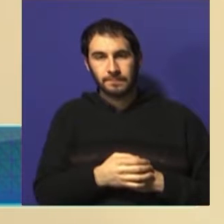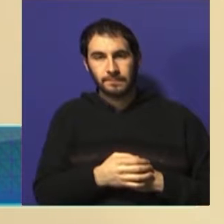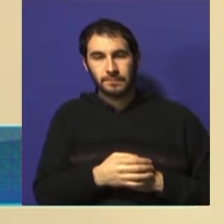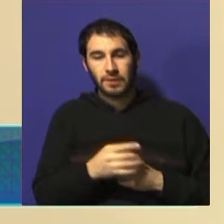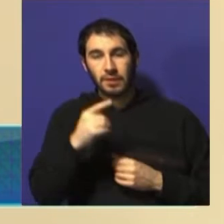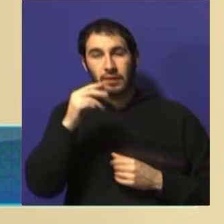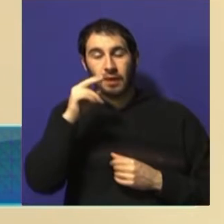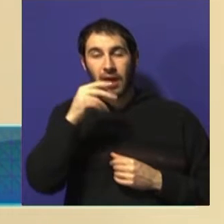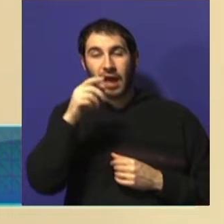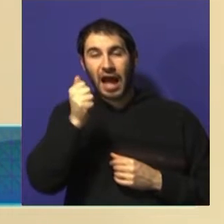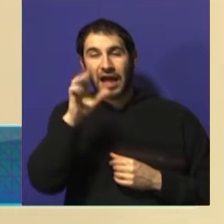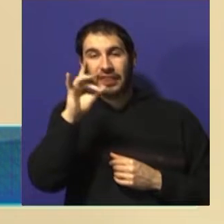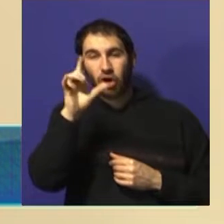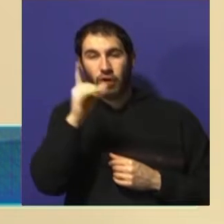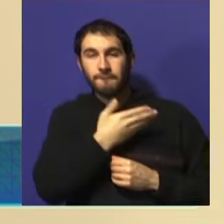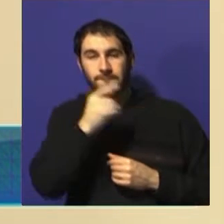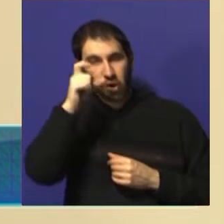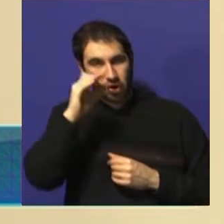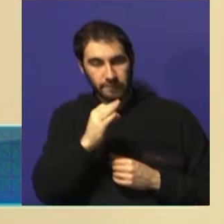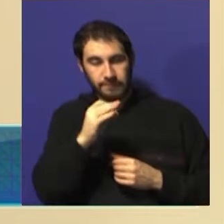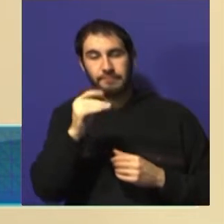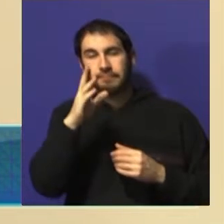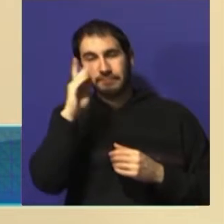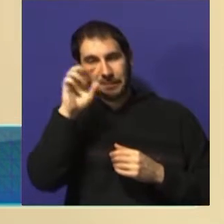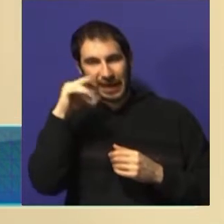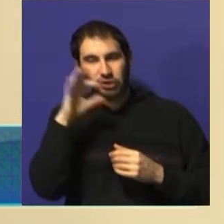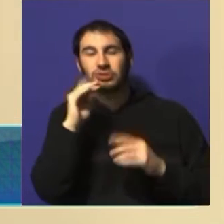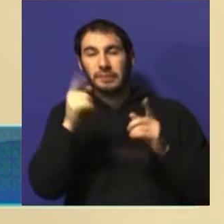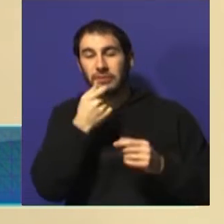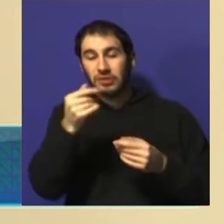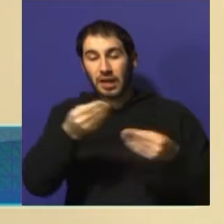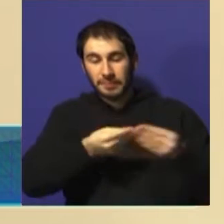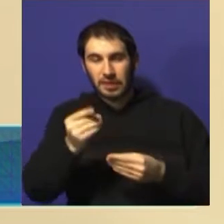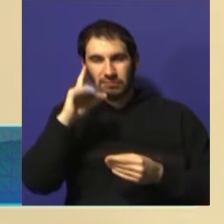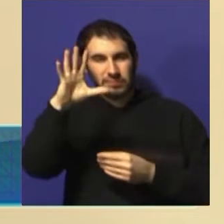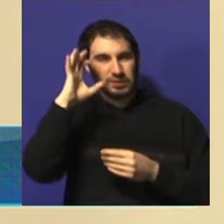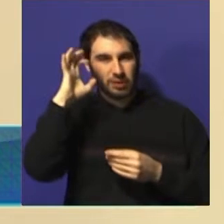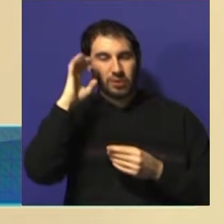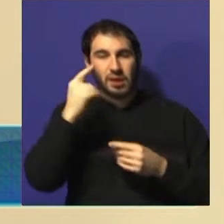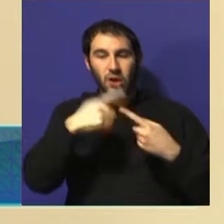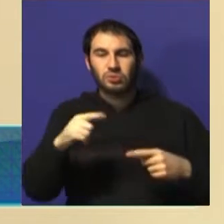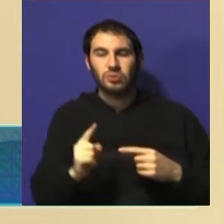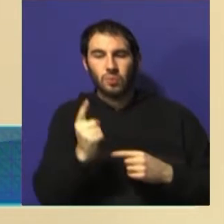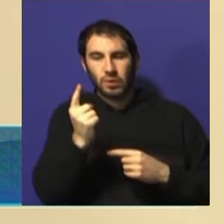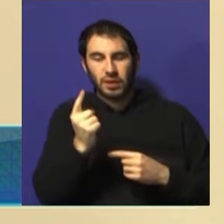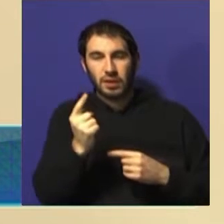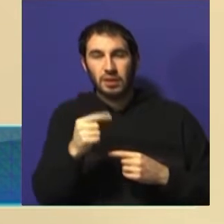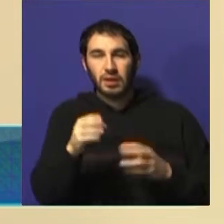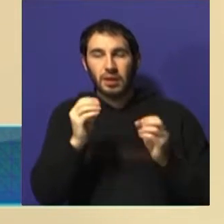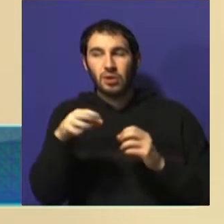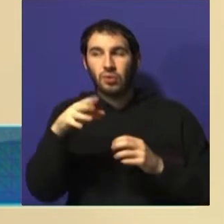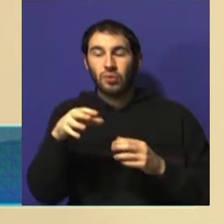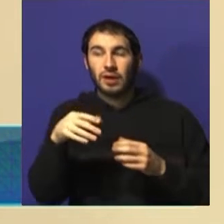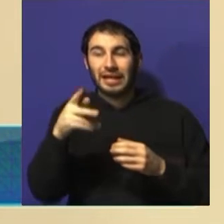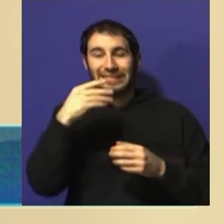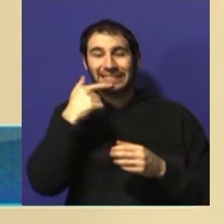Adolfo Bermejo y también empresarios de la construcción de Mendoza recuerdan un episodio en el despacho del